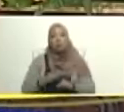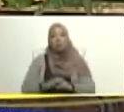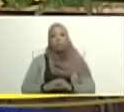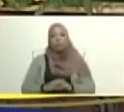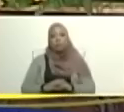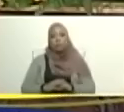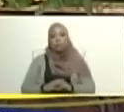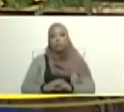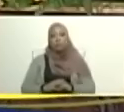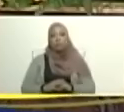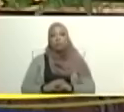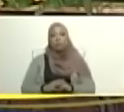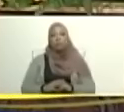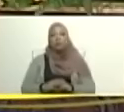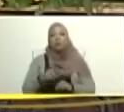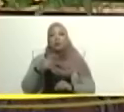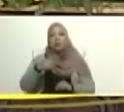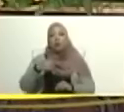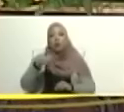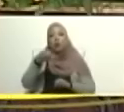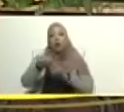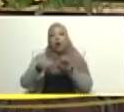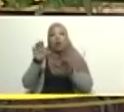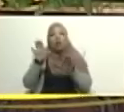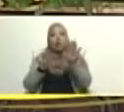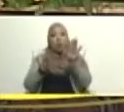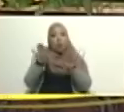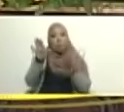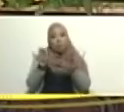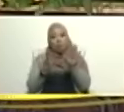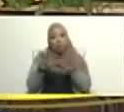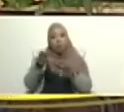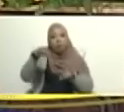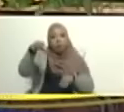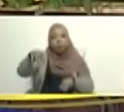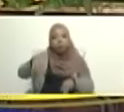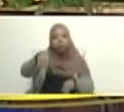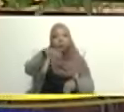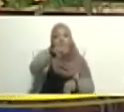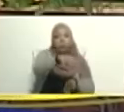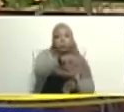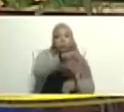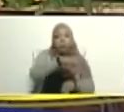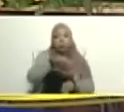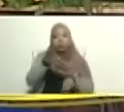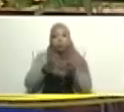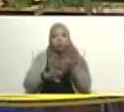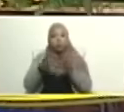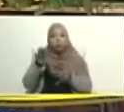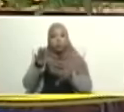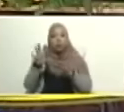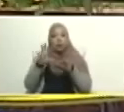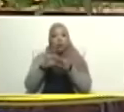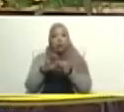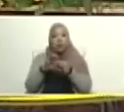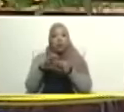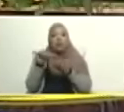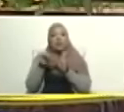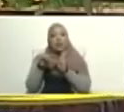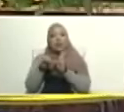La creación de distritos turísticos, que por ejemplo en la gran cuenca del